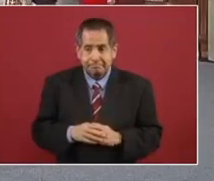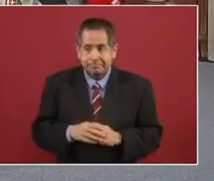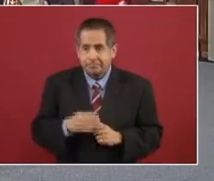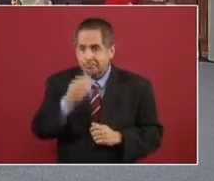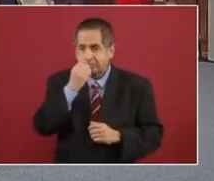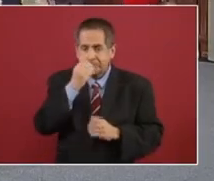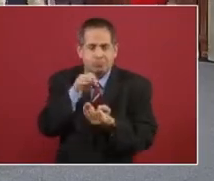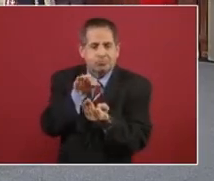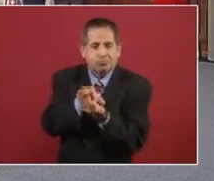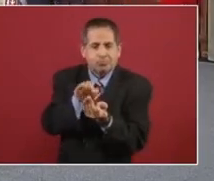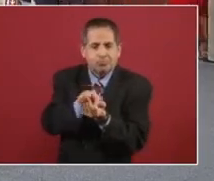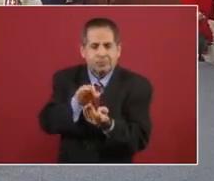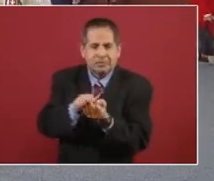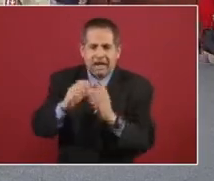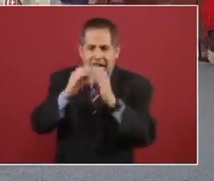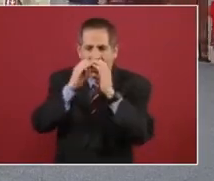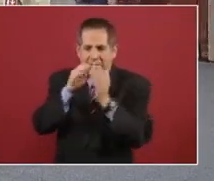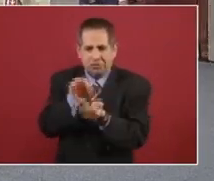una guajolota,